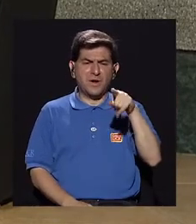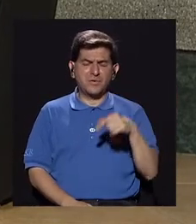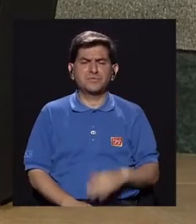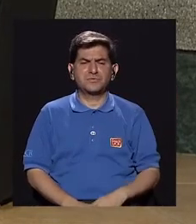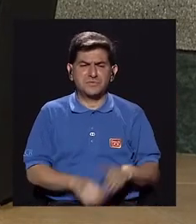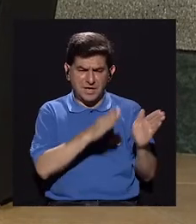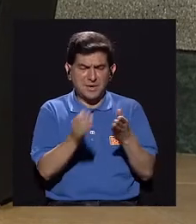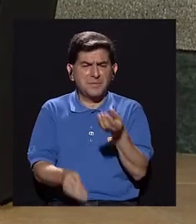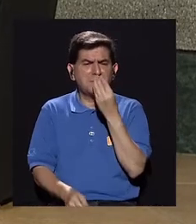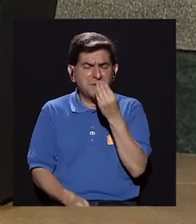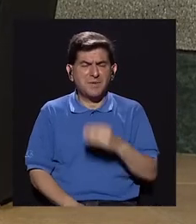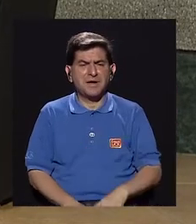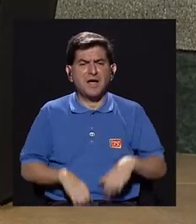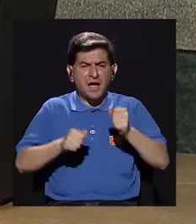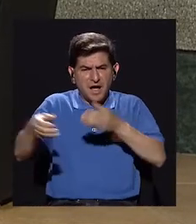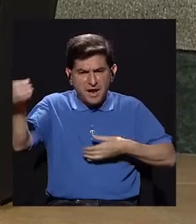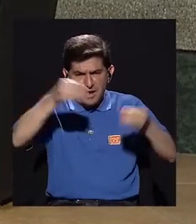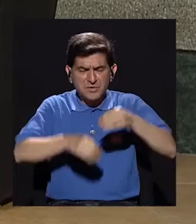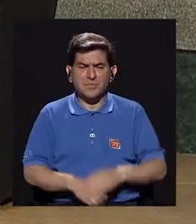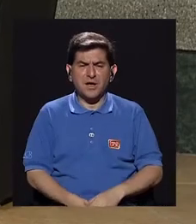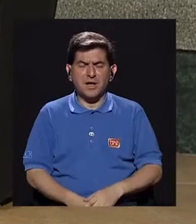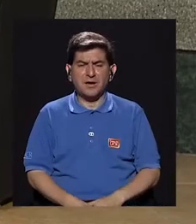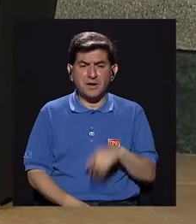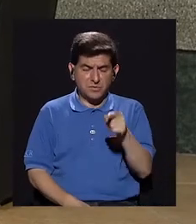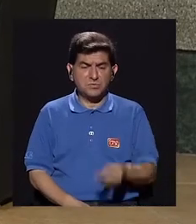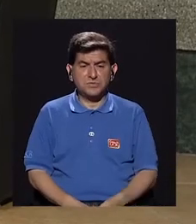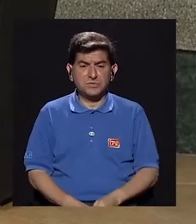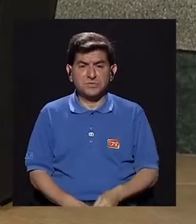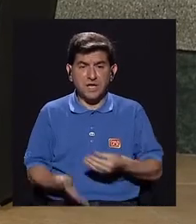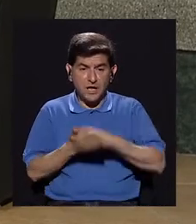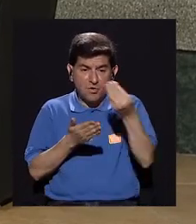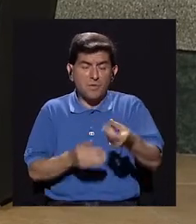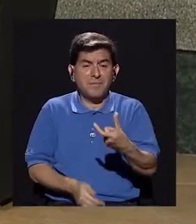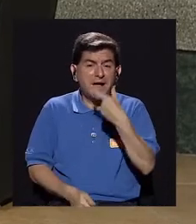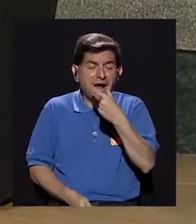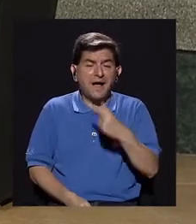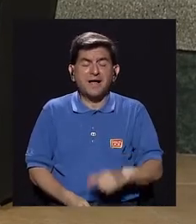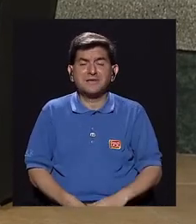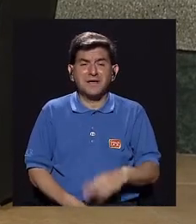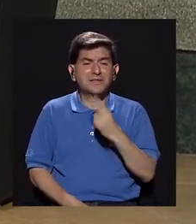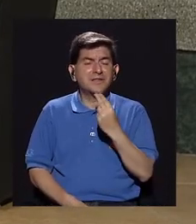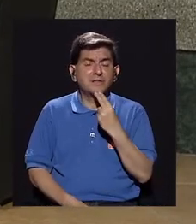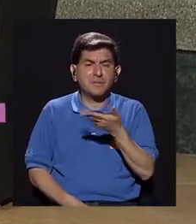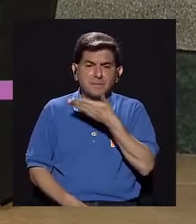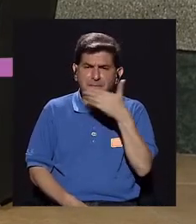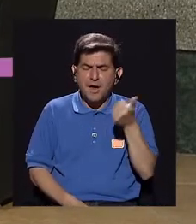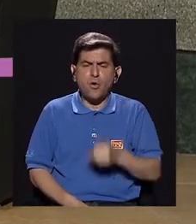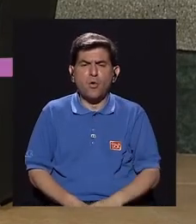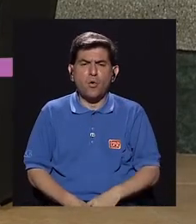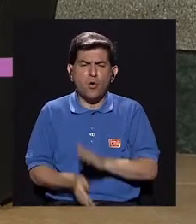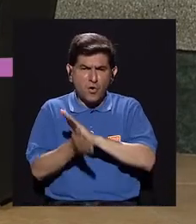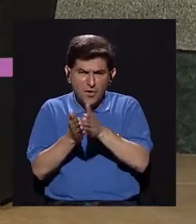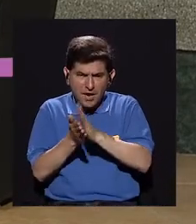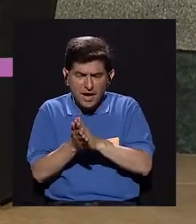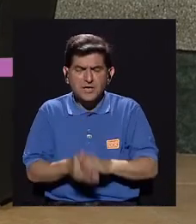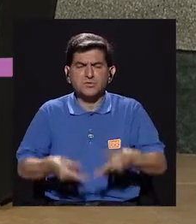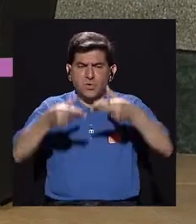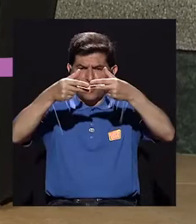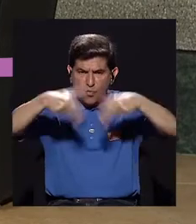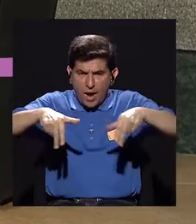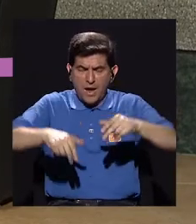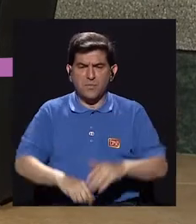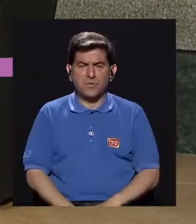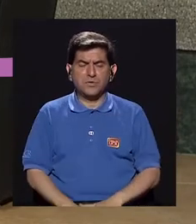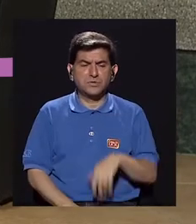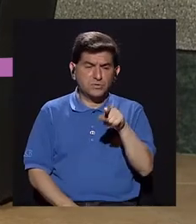mismo, si va a listar el almuerzo, ir al supermercado, en vez de comprar los paquetes de galletas dulces, mejor compre queso, mejor compre más